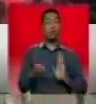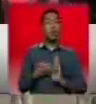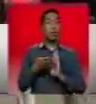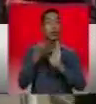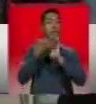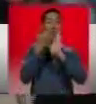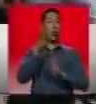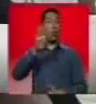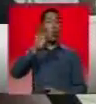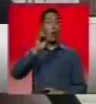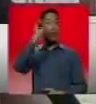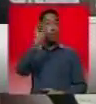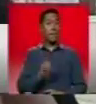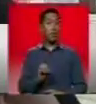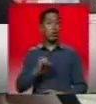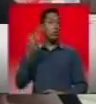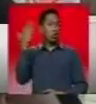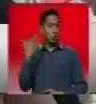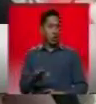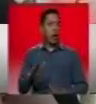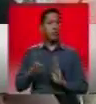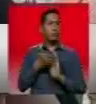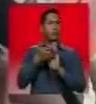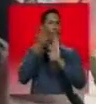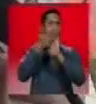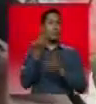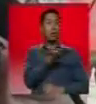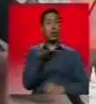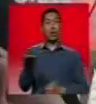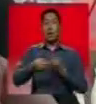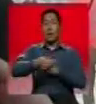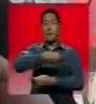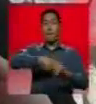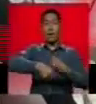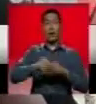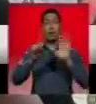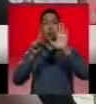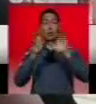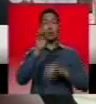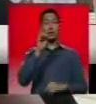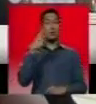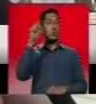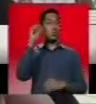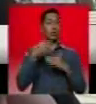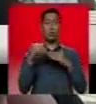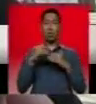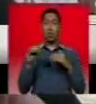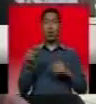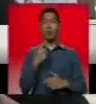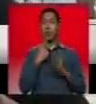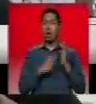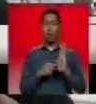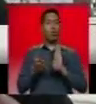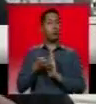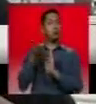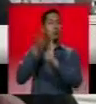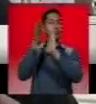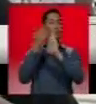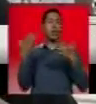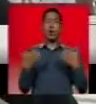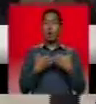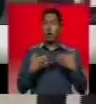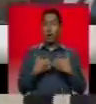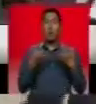60 millones de dólares. Que incluye tanto la infraestructura, incluye el equipamiento y también el mantenimiento